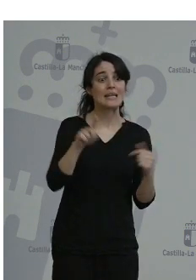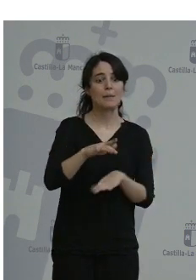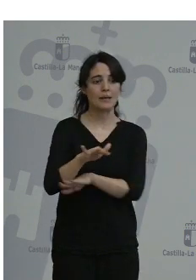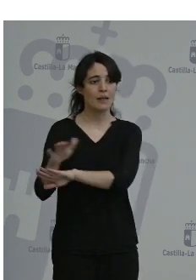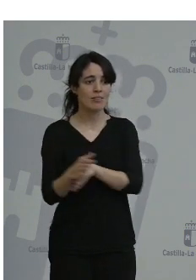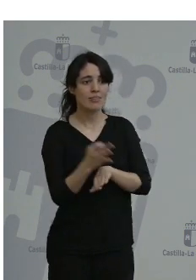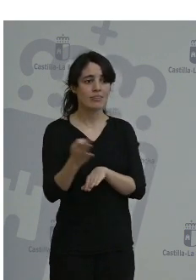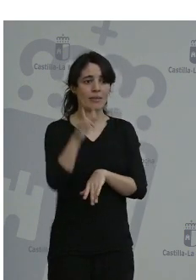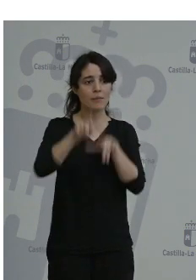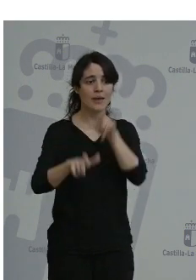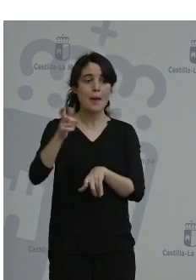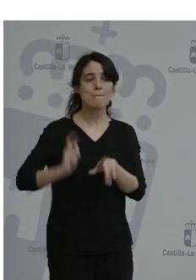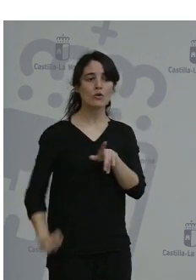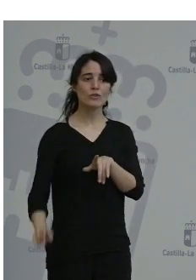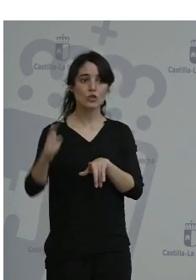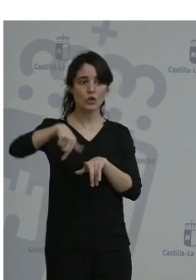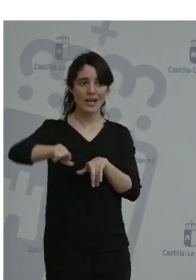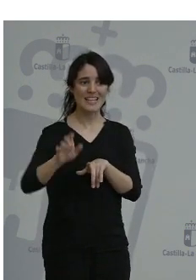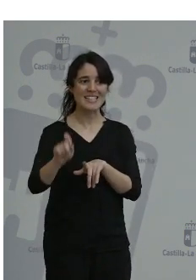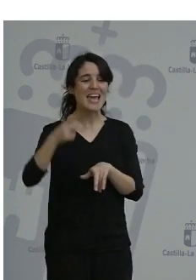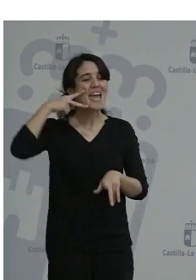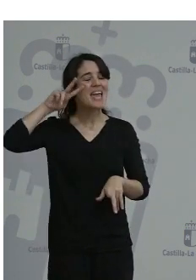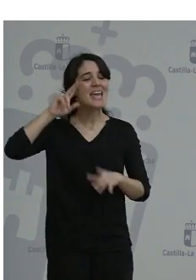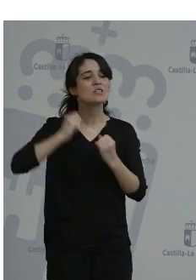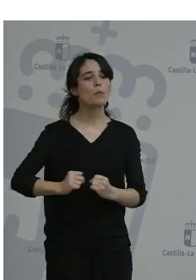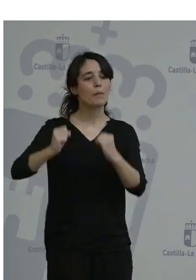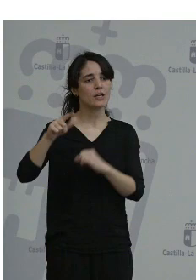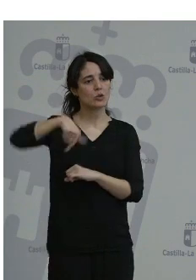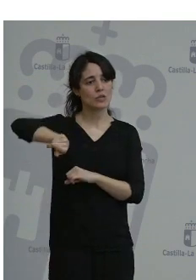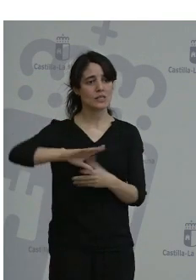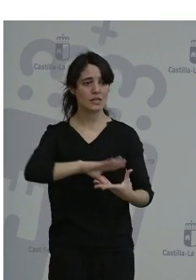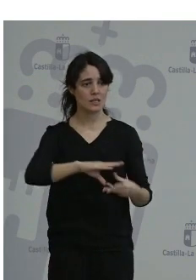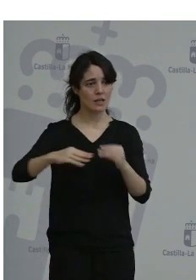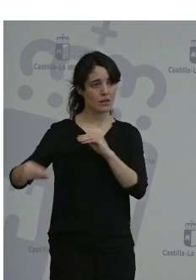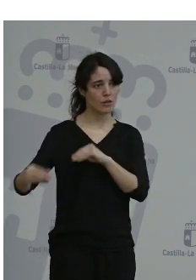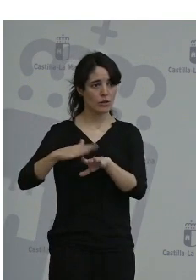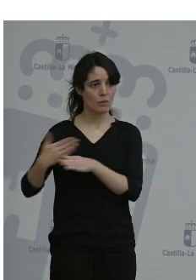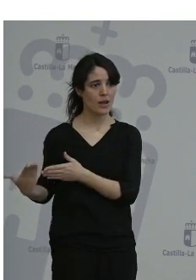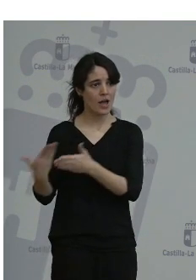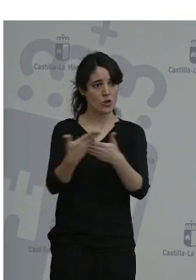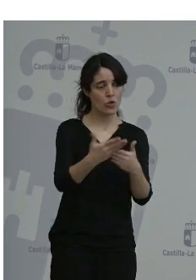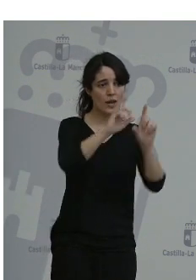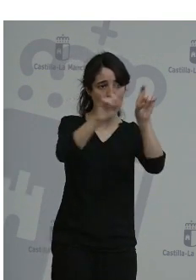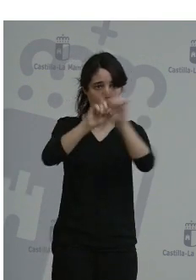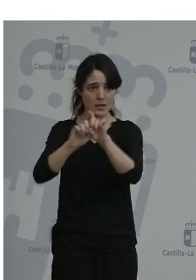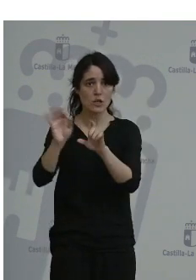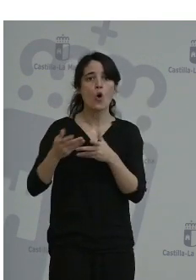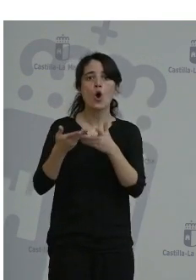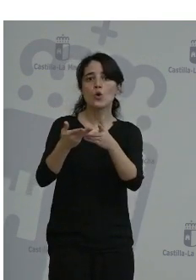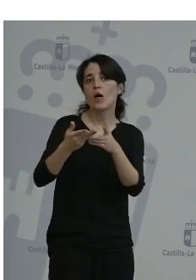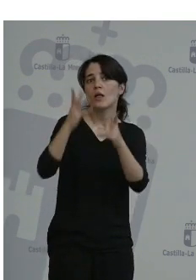expertos en estas adaptaciones que pueden ayudar a empresas, administraciones públicas y otros empleadores.